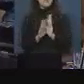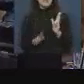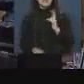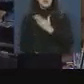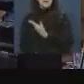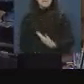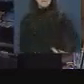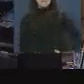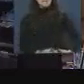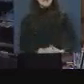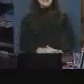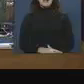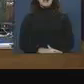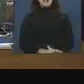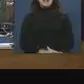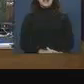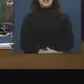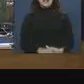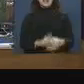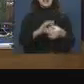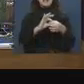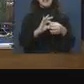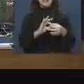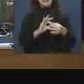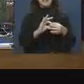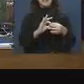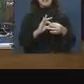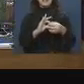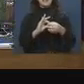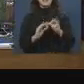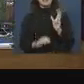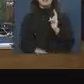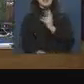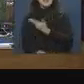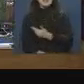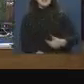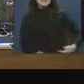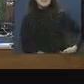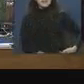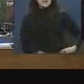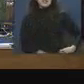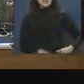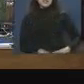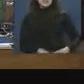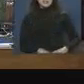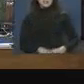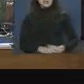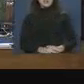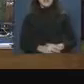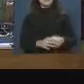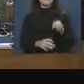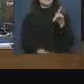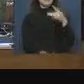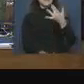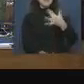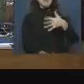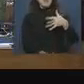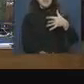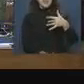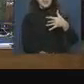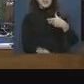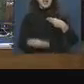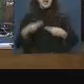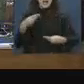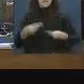señor presidente Gracias señor presidente de la cámara Don Fidel Espinosa por su importante